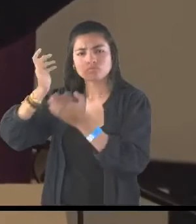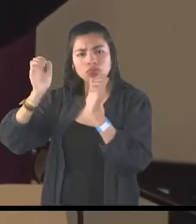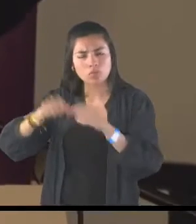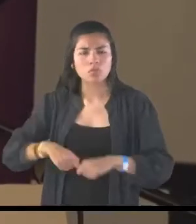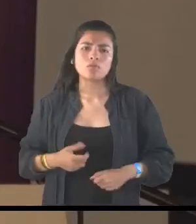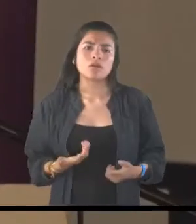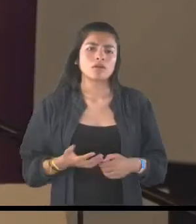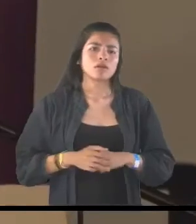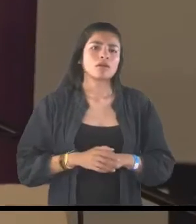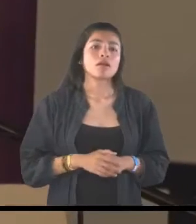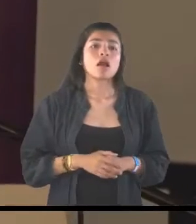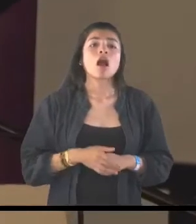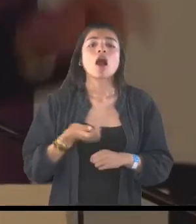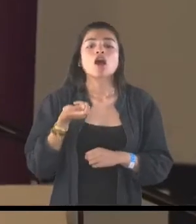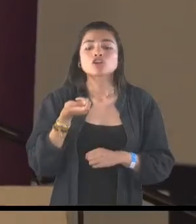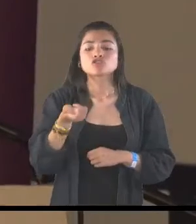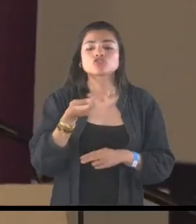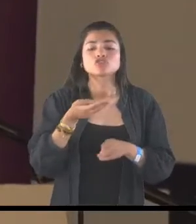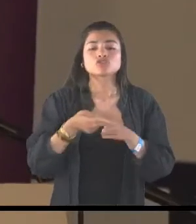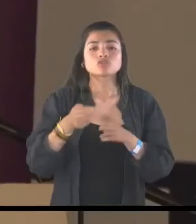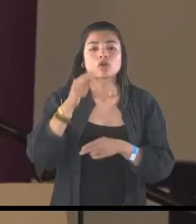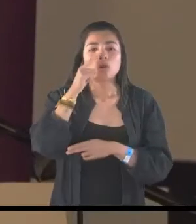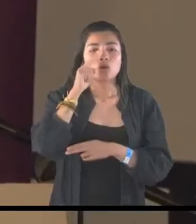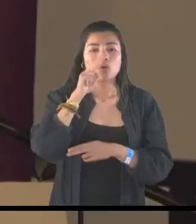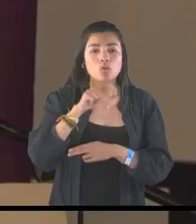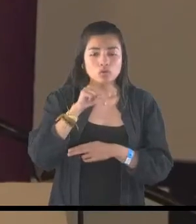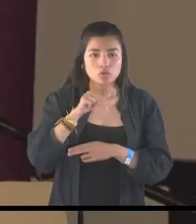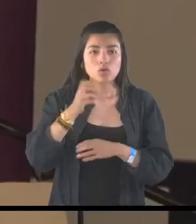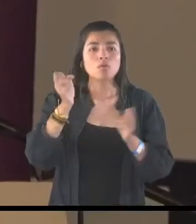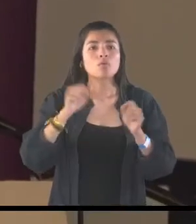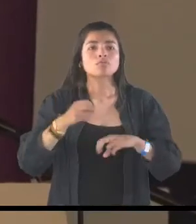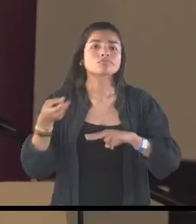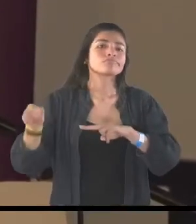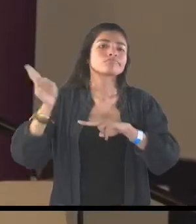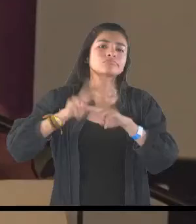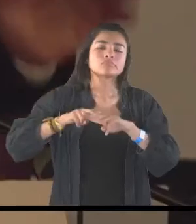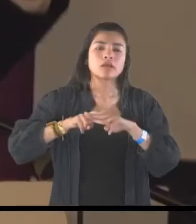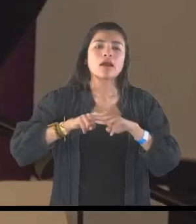empezar a triplicar lo que reciben los adultos mayores de 80 años,